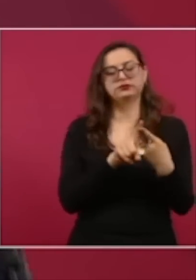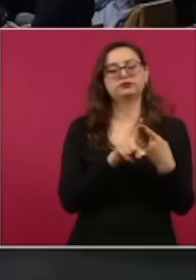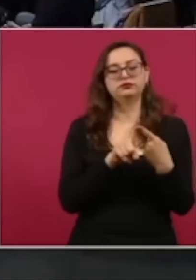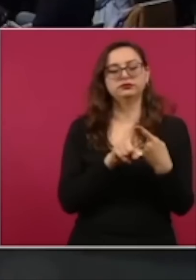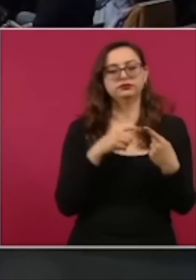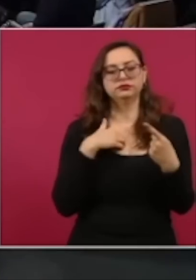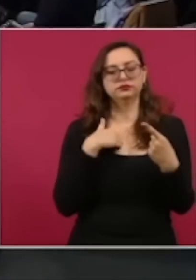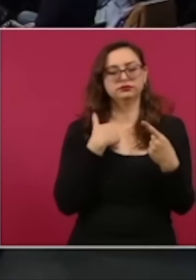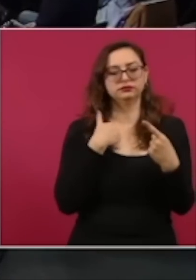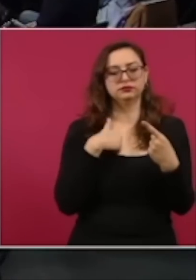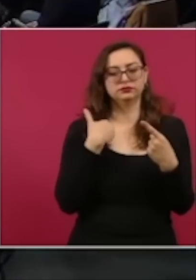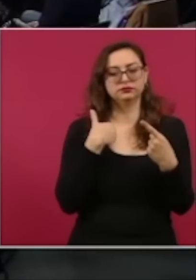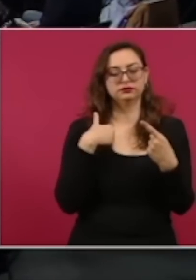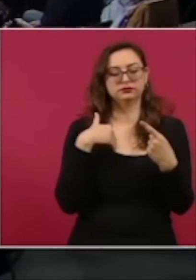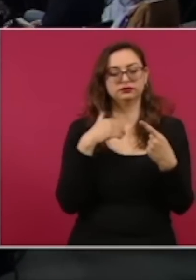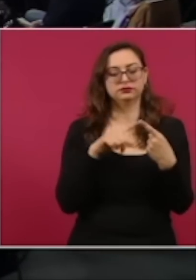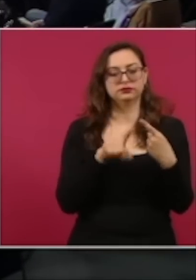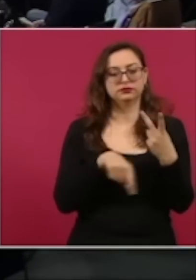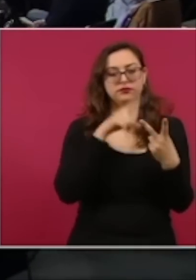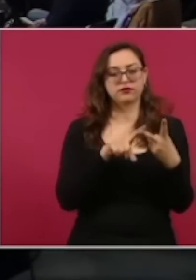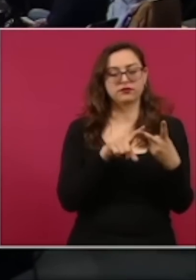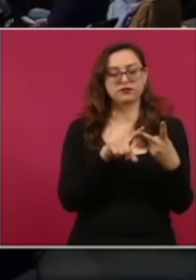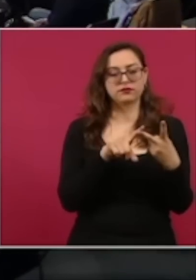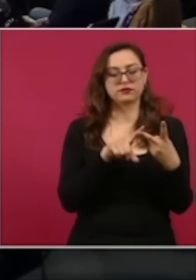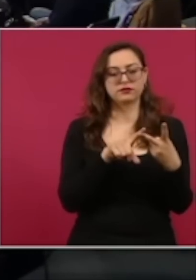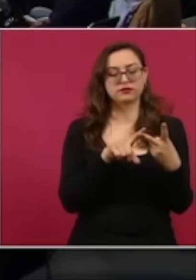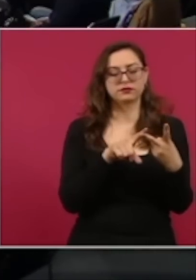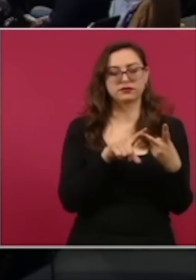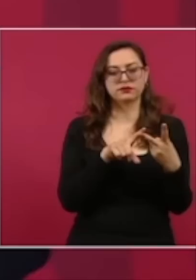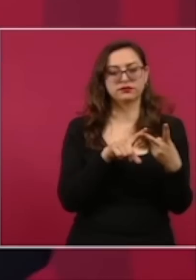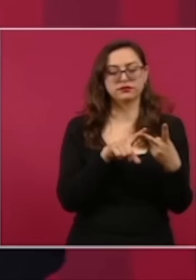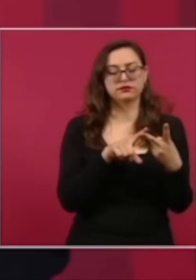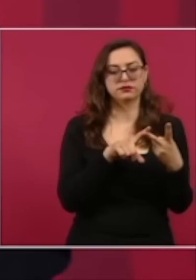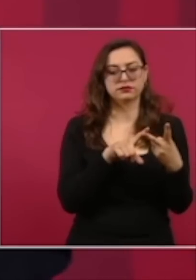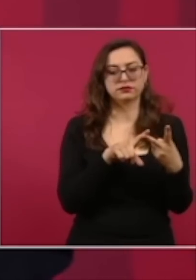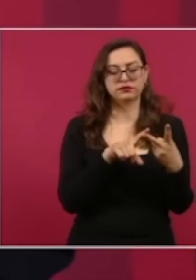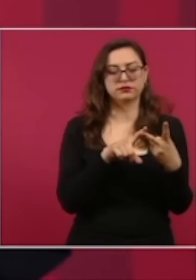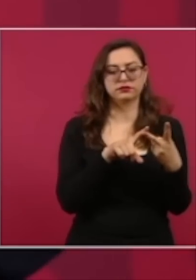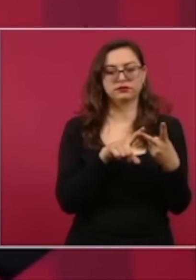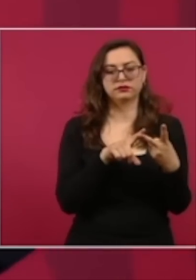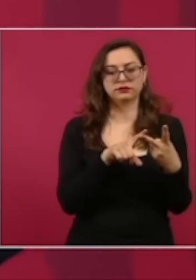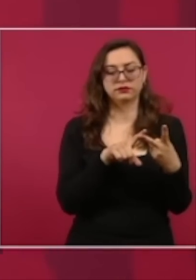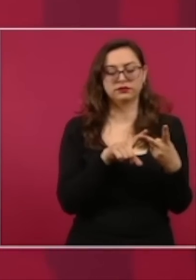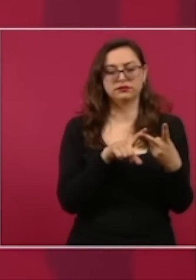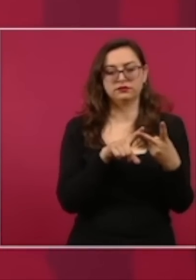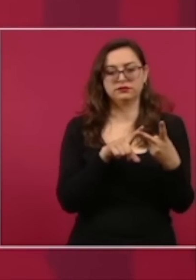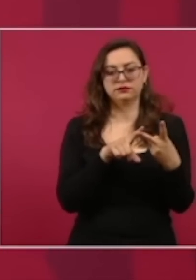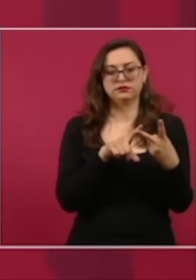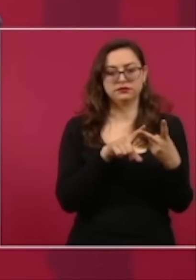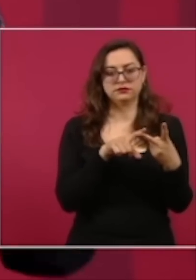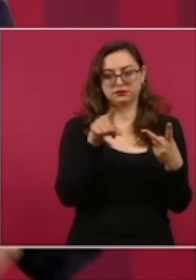que haya escuelas y que se